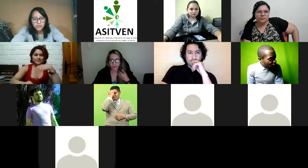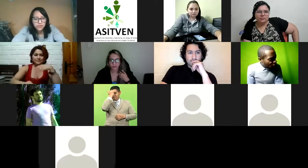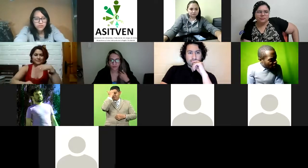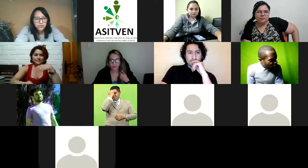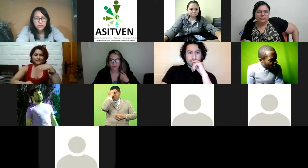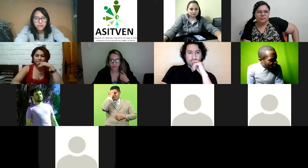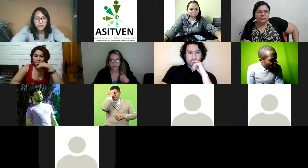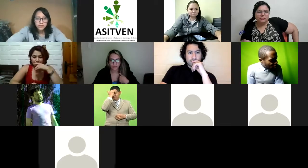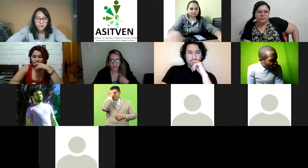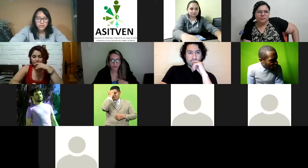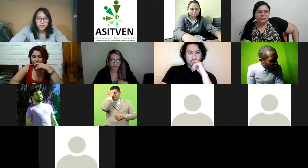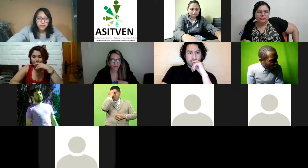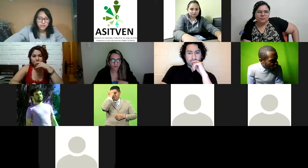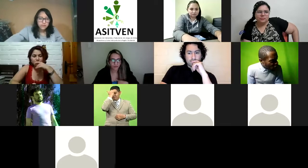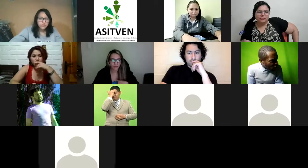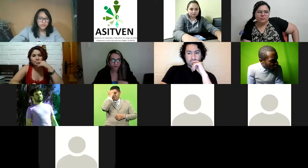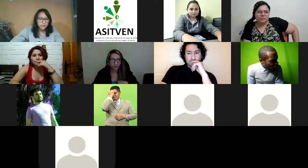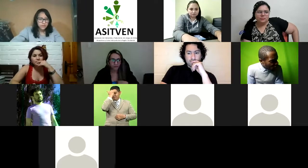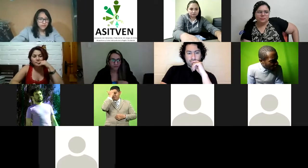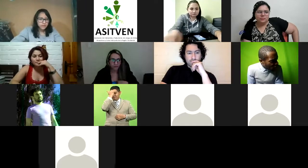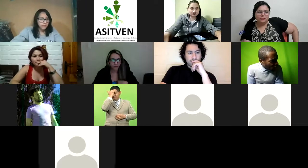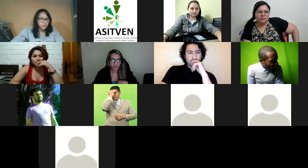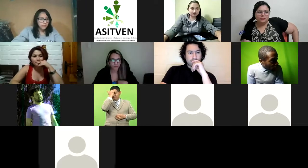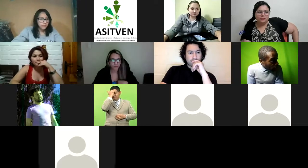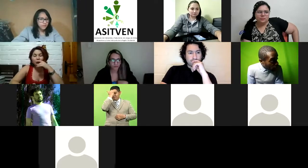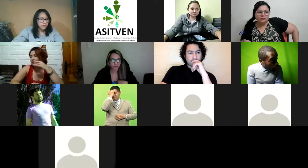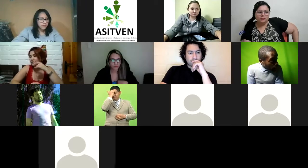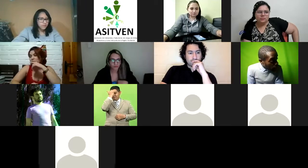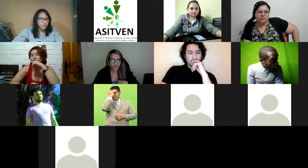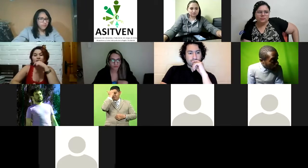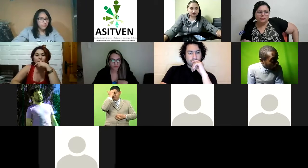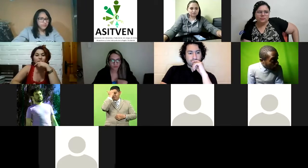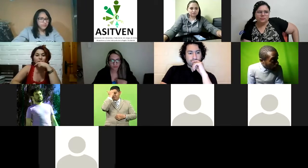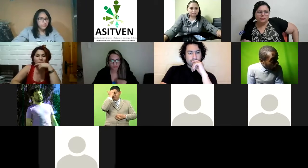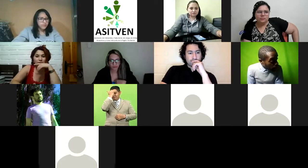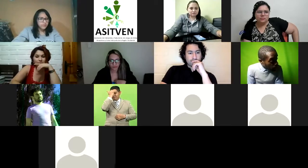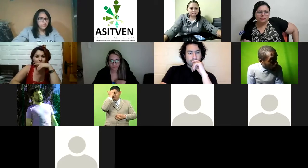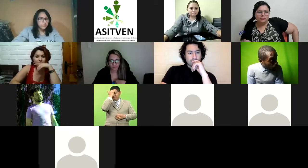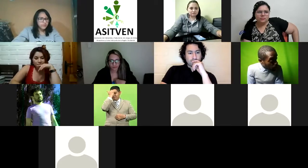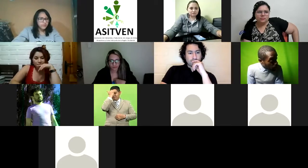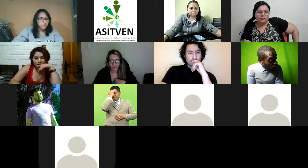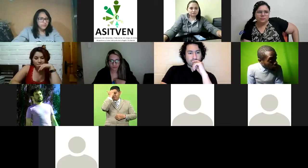la lengua de señas internacional tiene mayor influencia de qué lengua de señas.